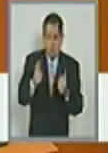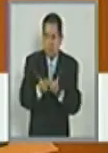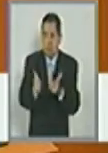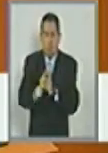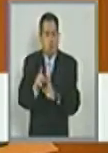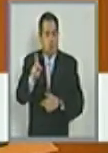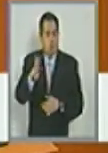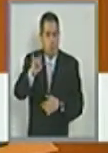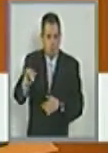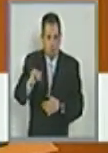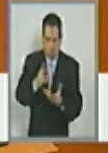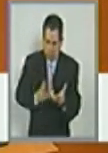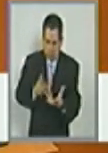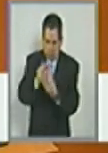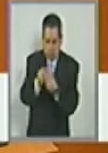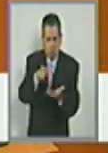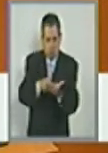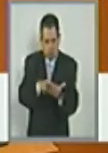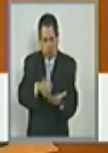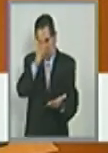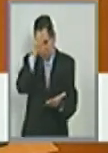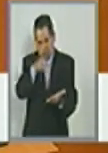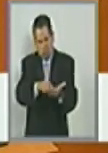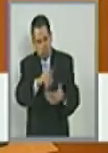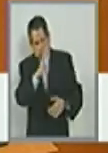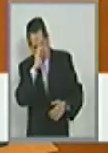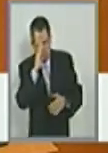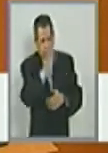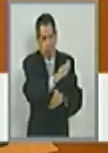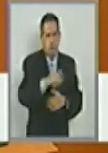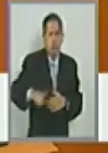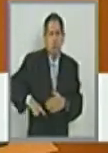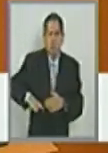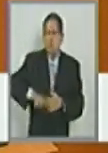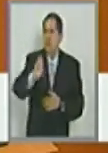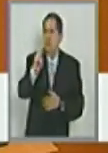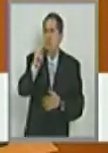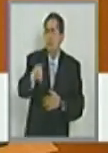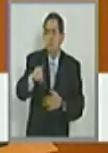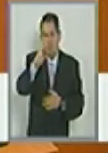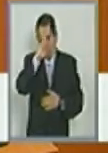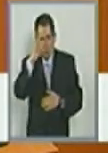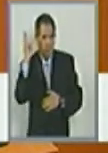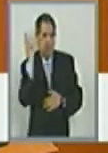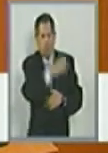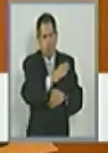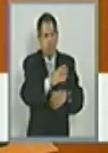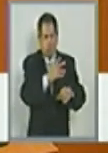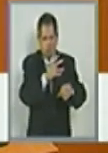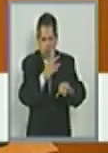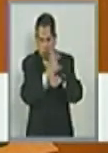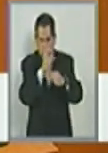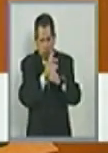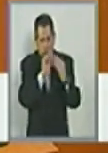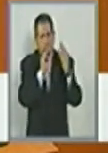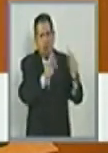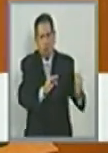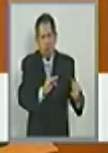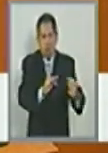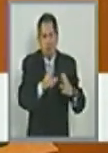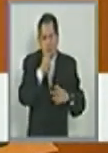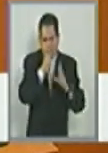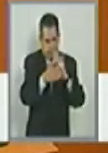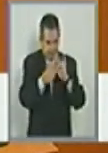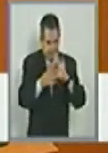PRI nos sumamos al exhorto que el gobierno de Enrique Peña Nieto le hizo a nuestro vecino país del norte